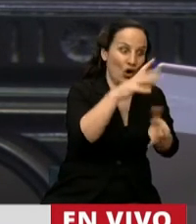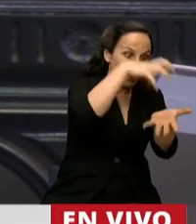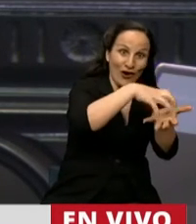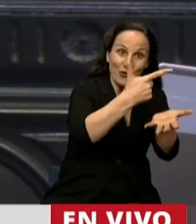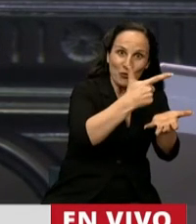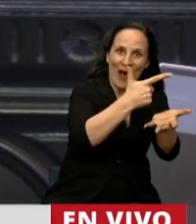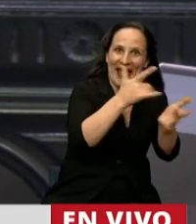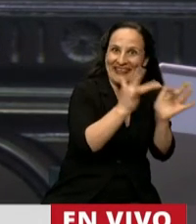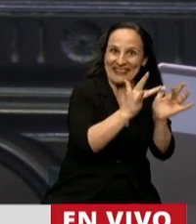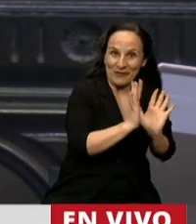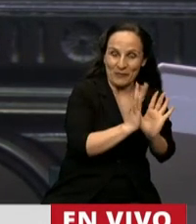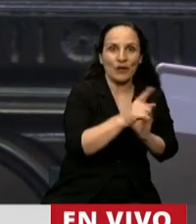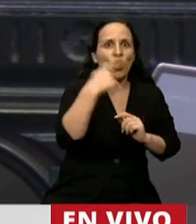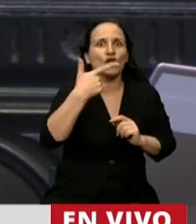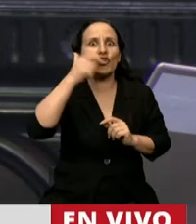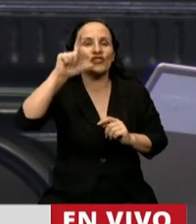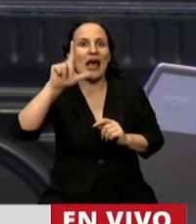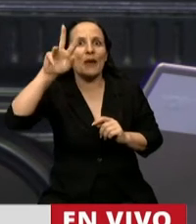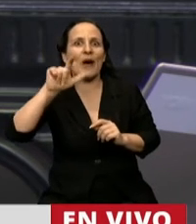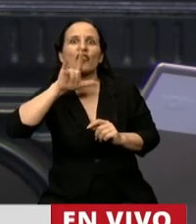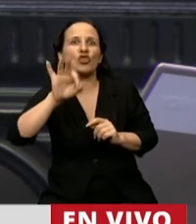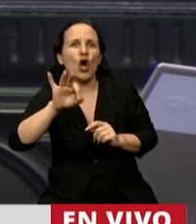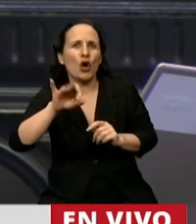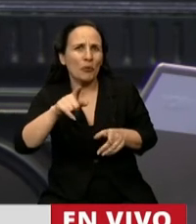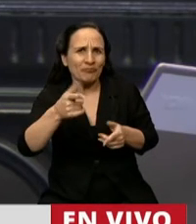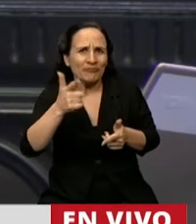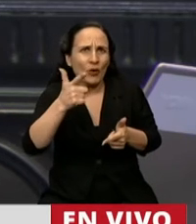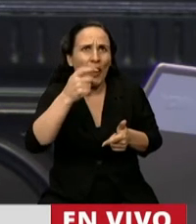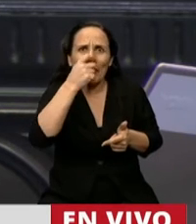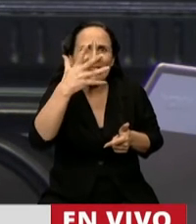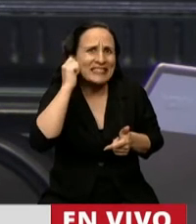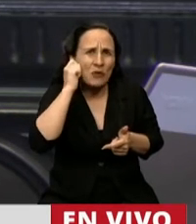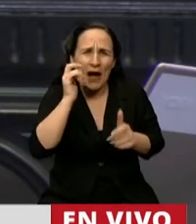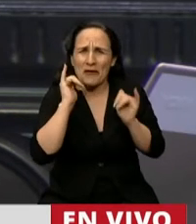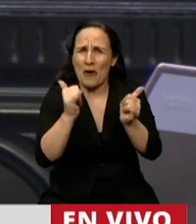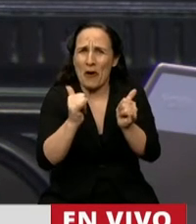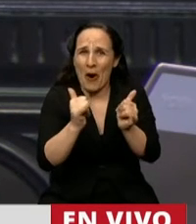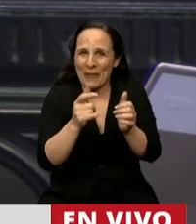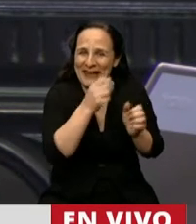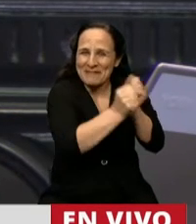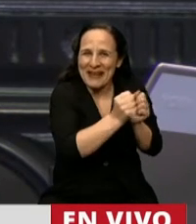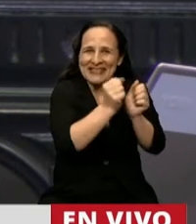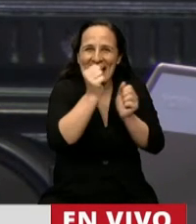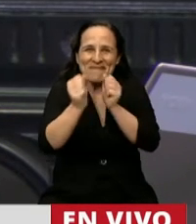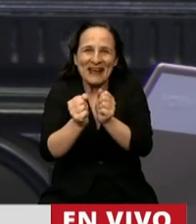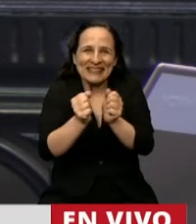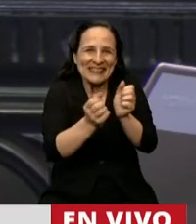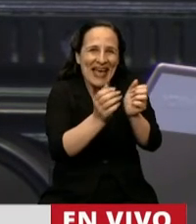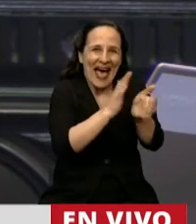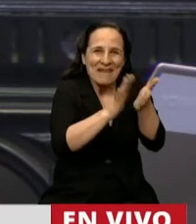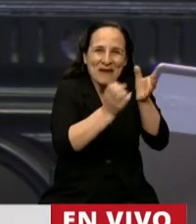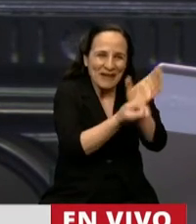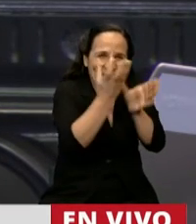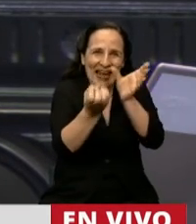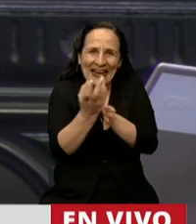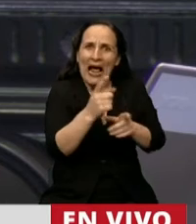Mateo Salvato, un chico que no llega a los 25 años. Claro, son chicos que no tienen en sus cajas de seguridad